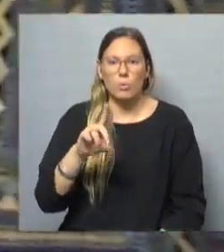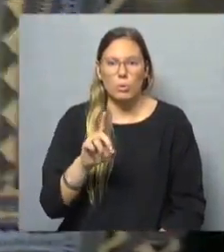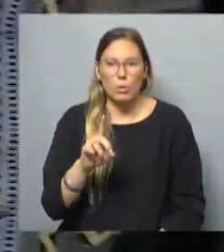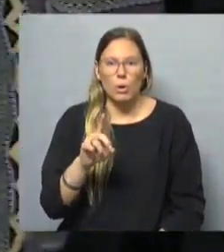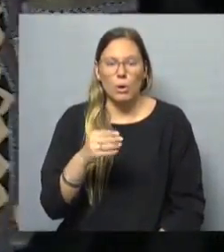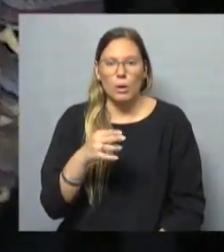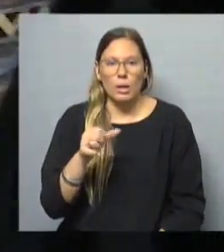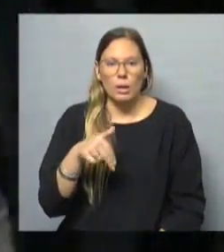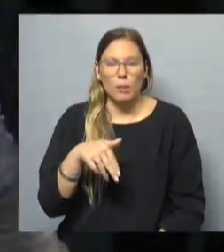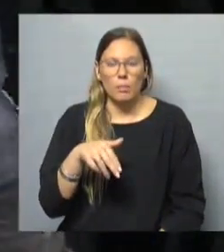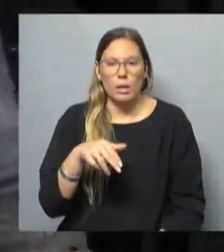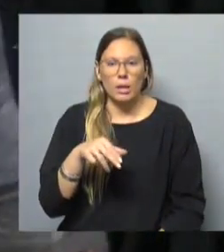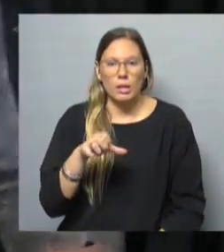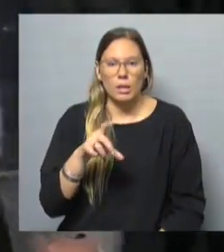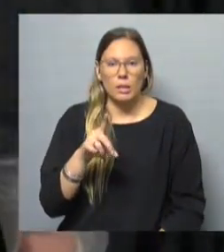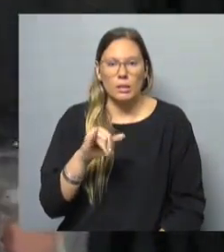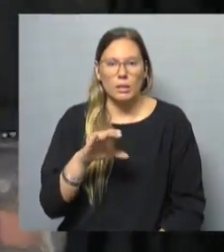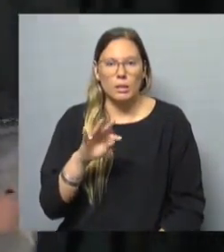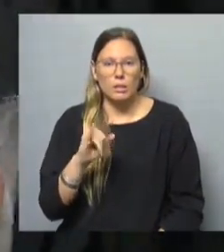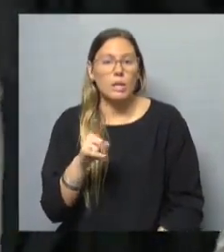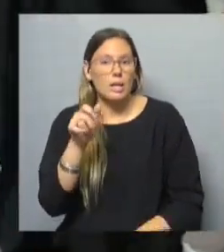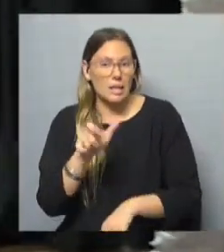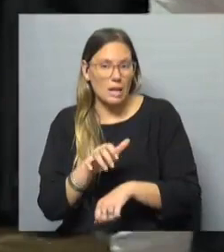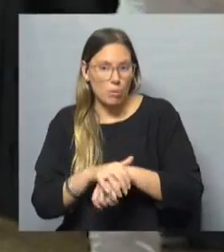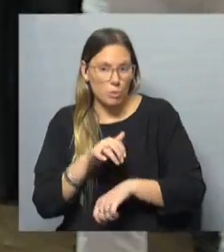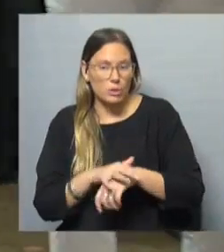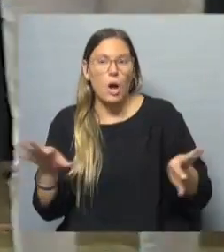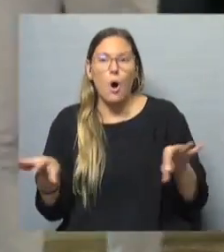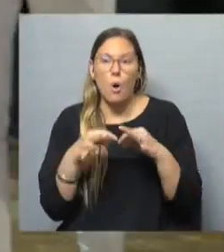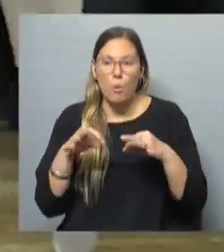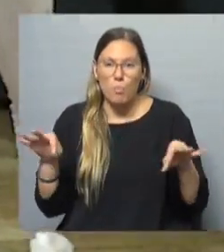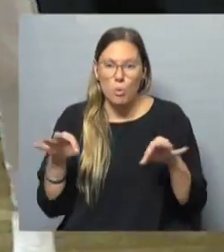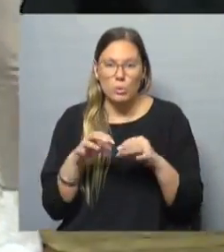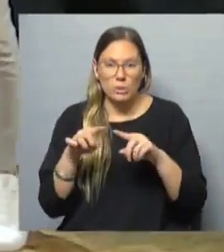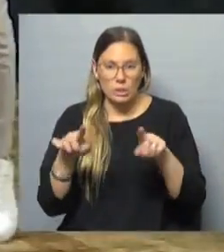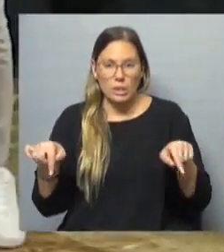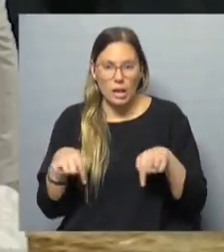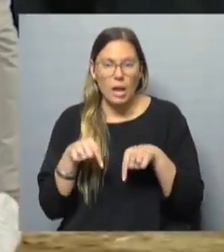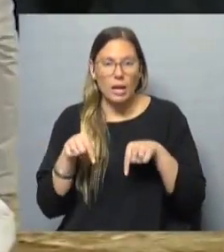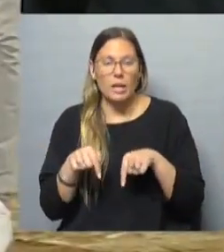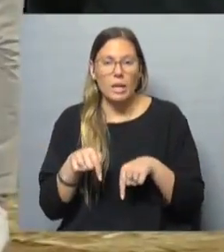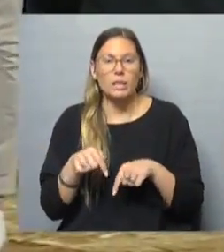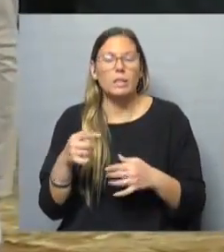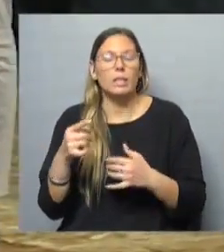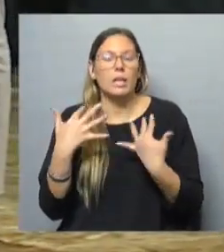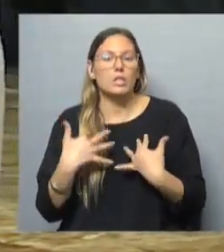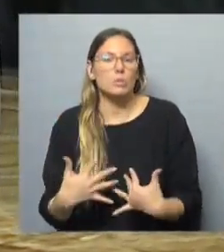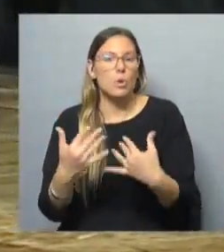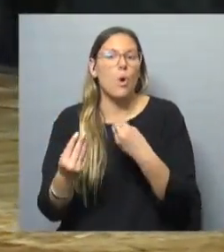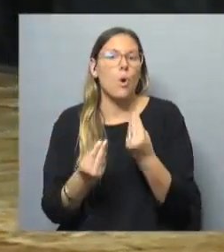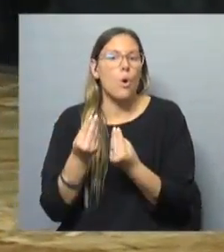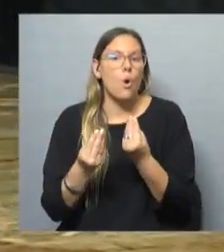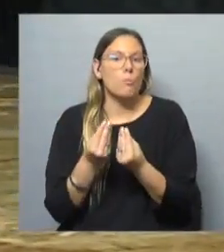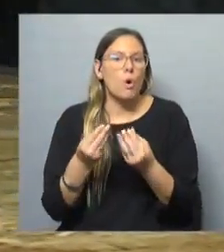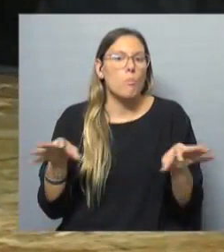Benedicti. Facundo Benedicti es el encargado o uno de los encargados de poner la música en escena en este A Su Merced Impro Show. Contame cómo participa